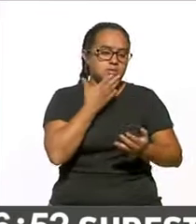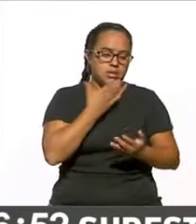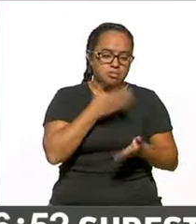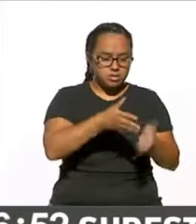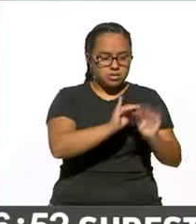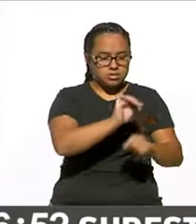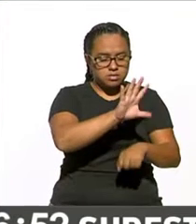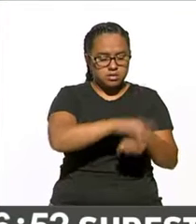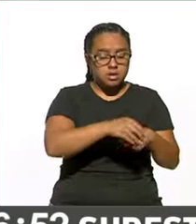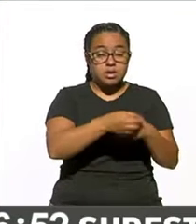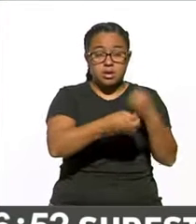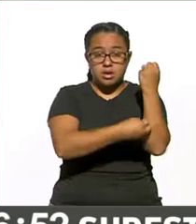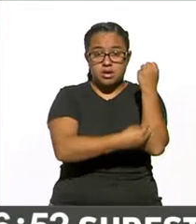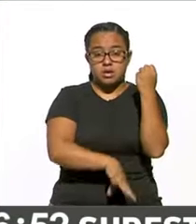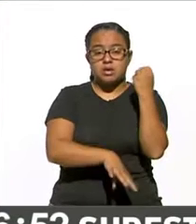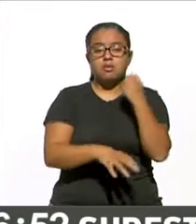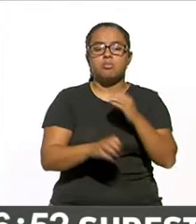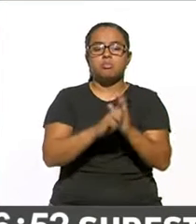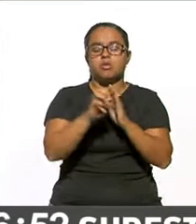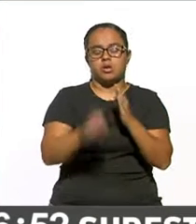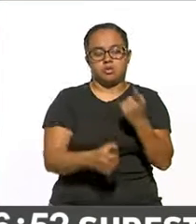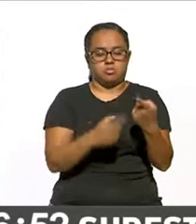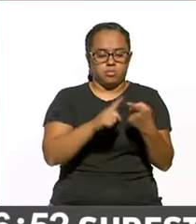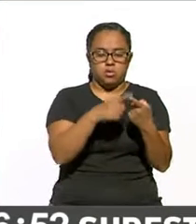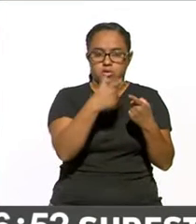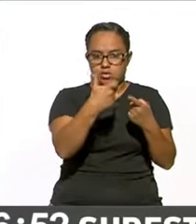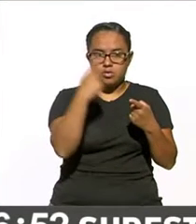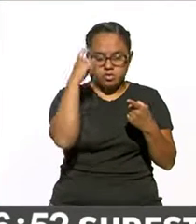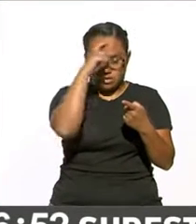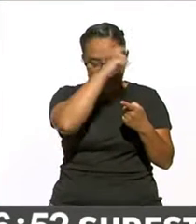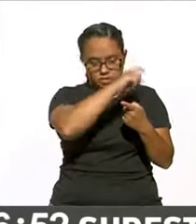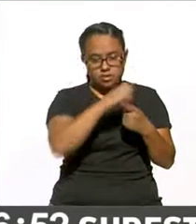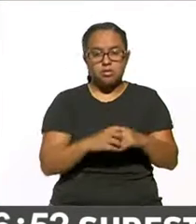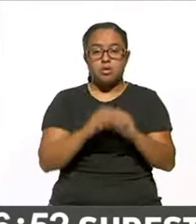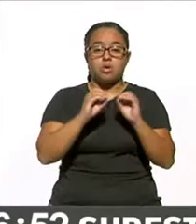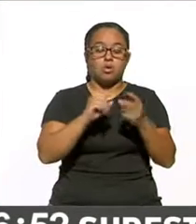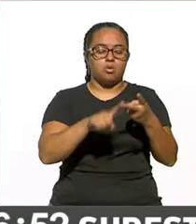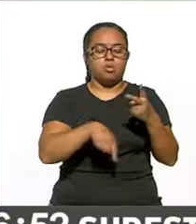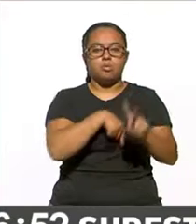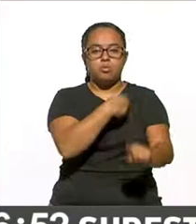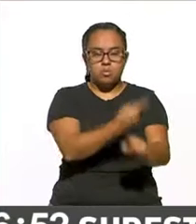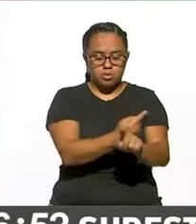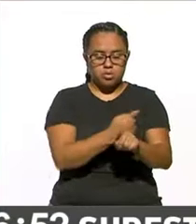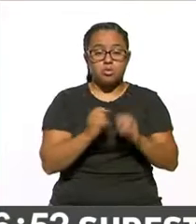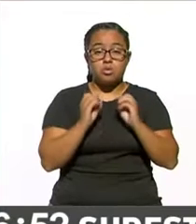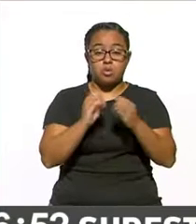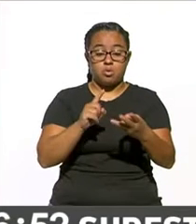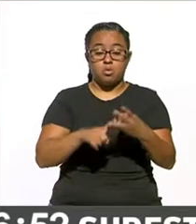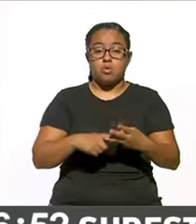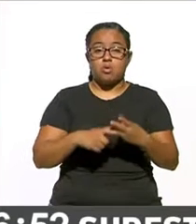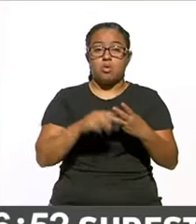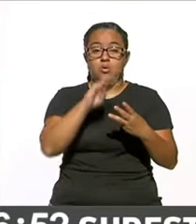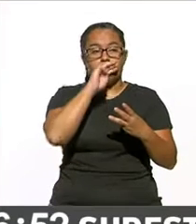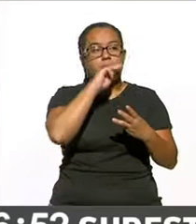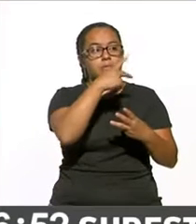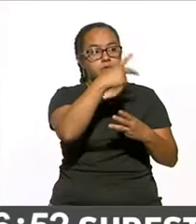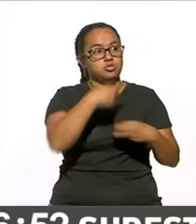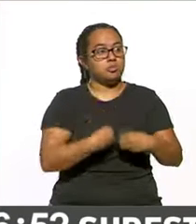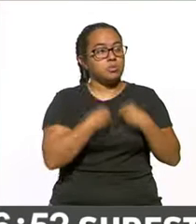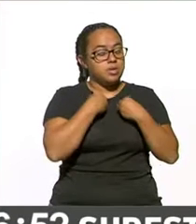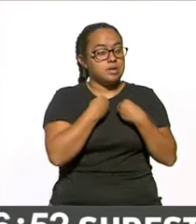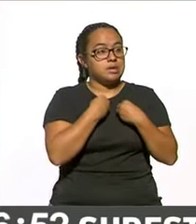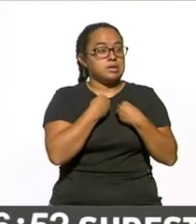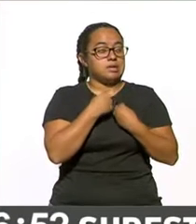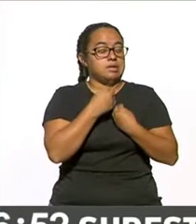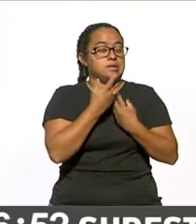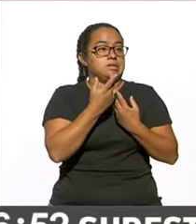y tenemos varias opciones: por escasez de recursos, en caso de violación, al peligrar la vida de la madre, por malformación